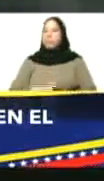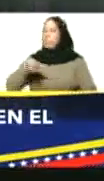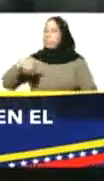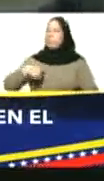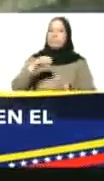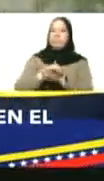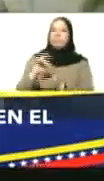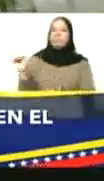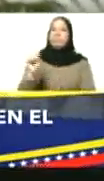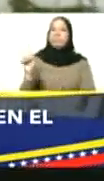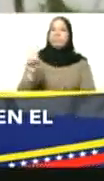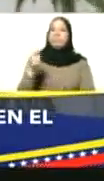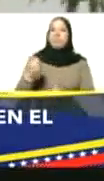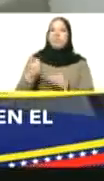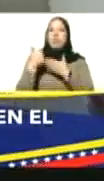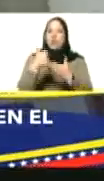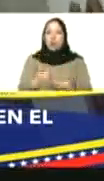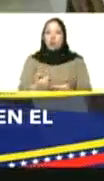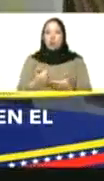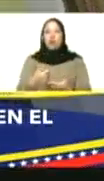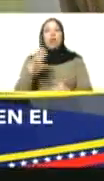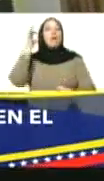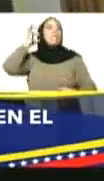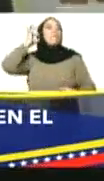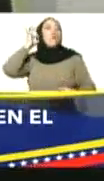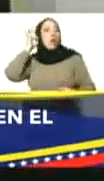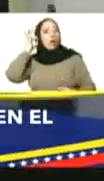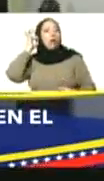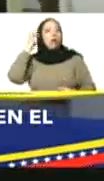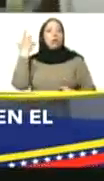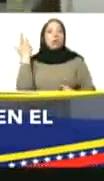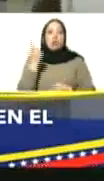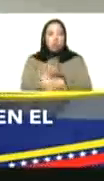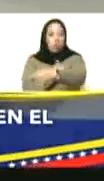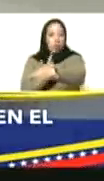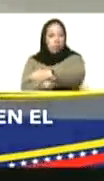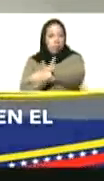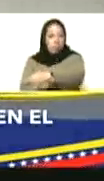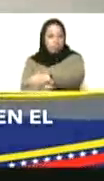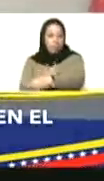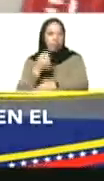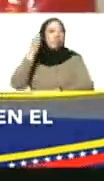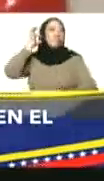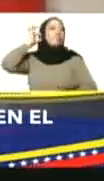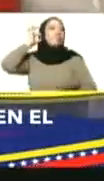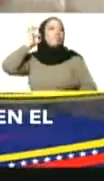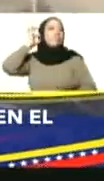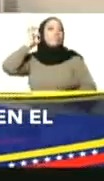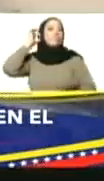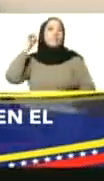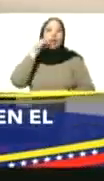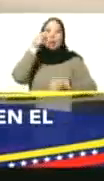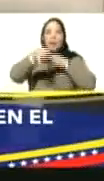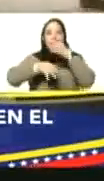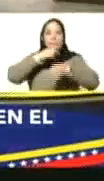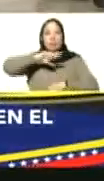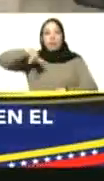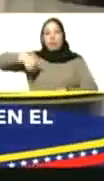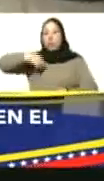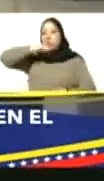nuestras beneficiarias, María Lucena y su hermana Elimar. María, cuéntanos nuestra historia.